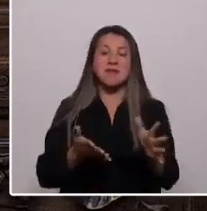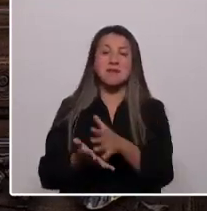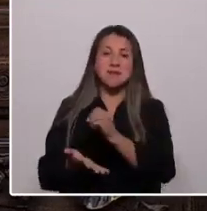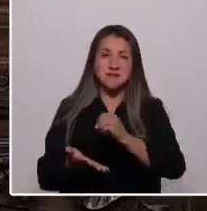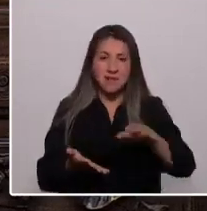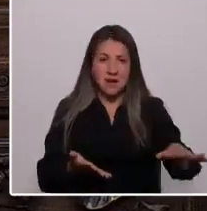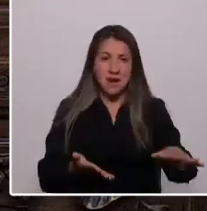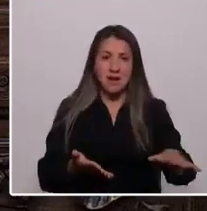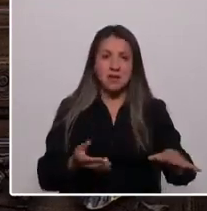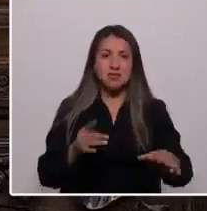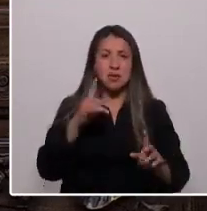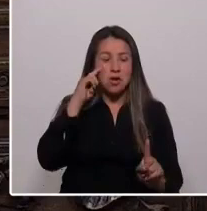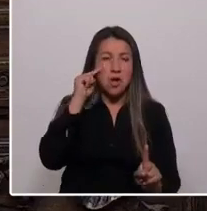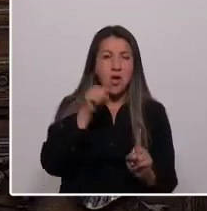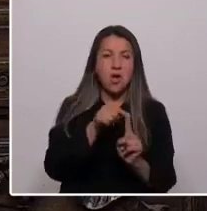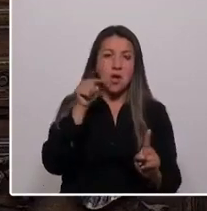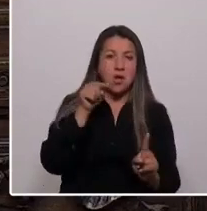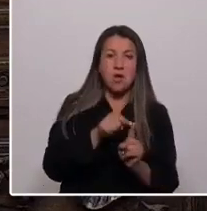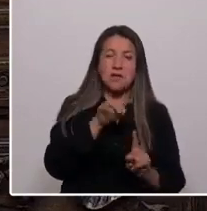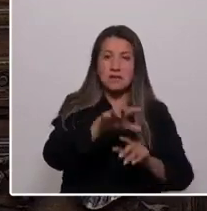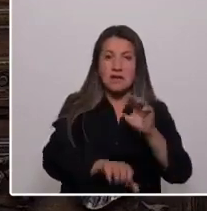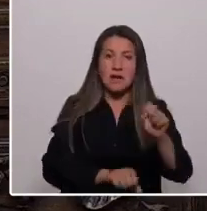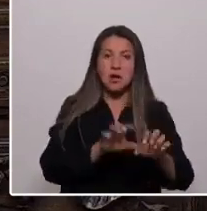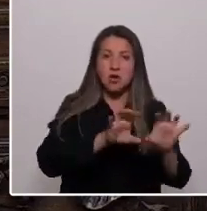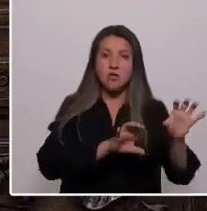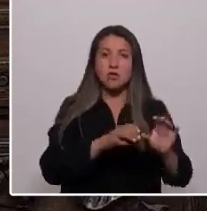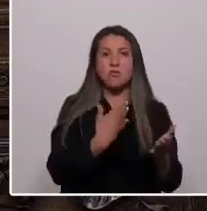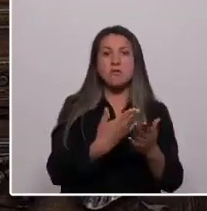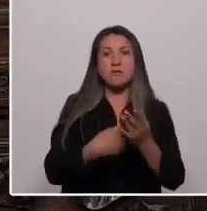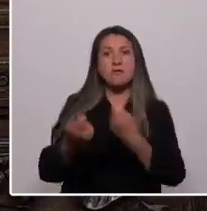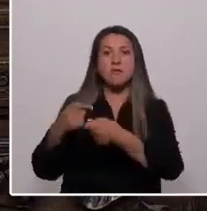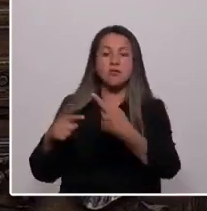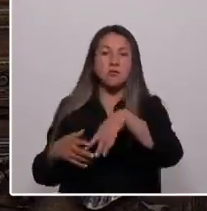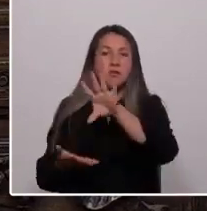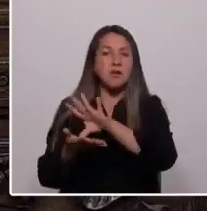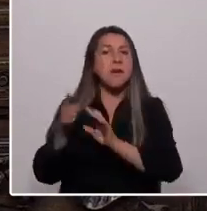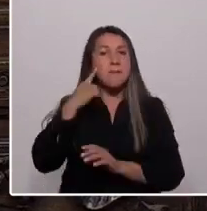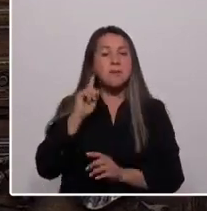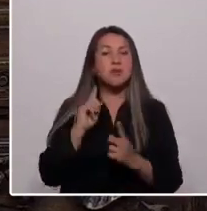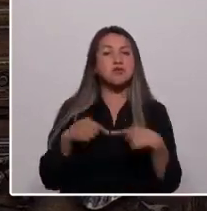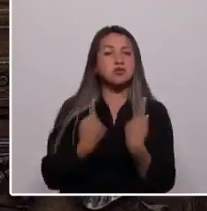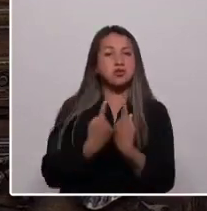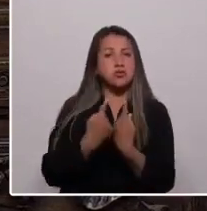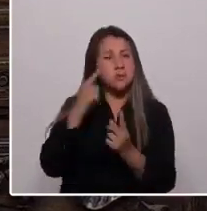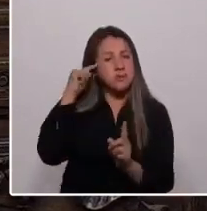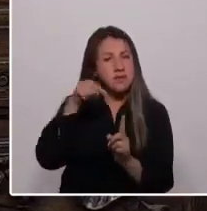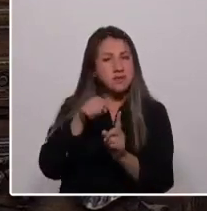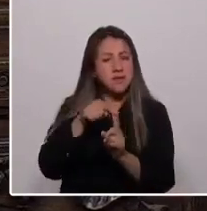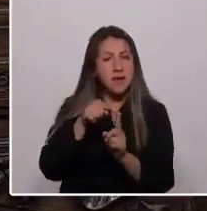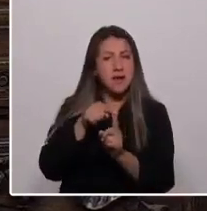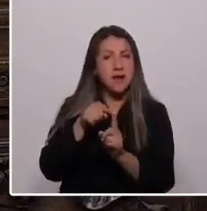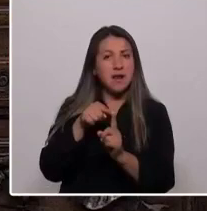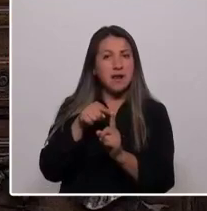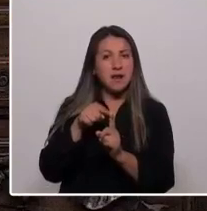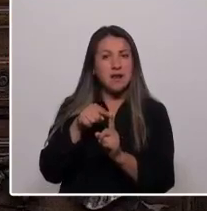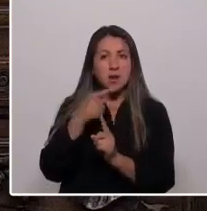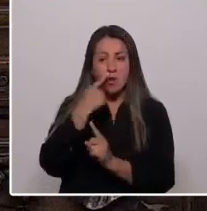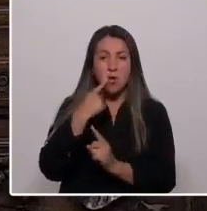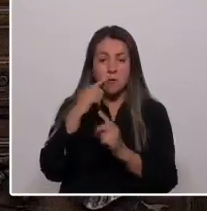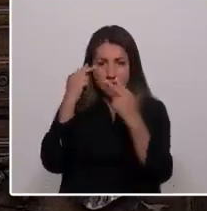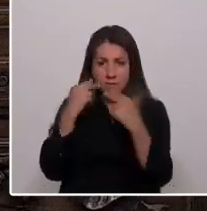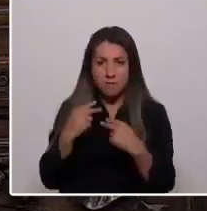construir concebir la vida de un concepto no antropocéntrico le venimos a ofrecer él y yo firmo bien